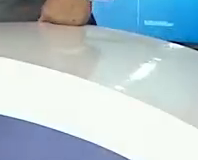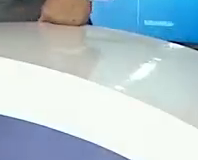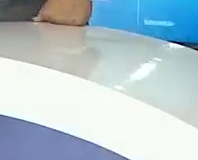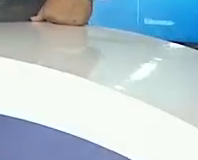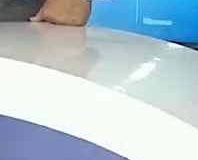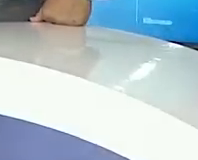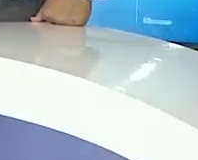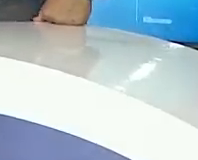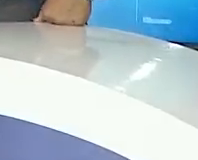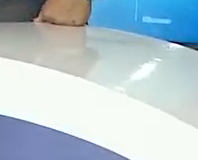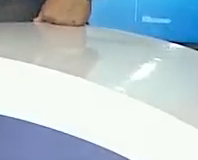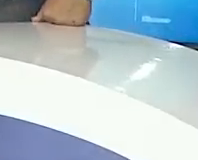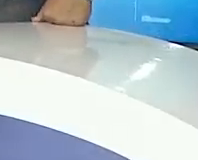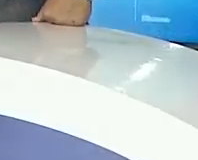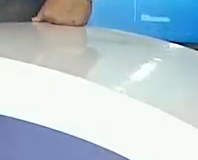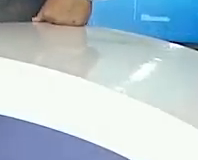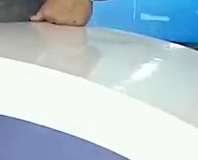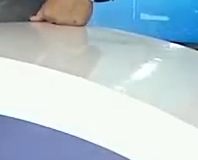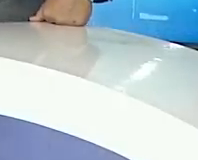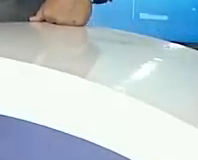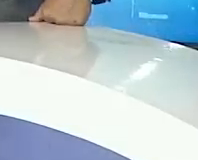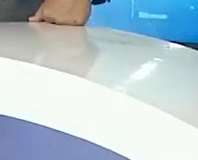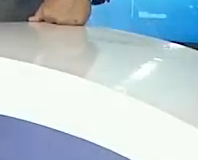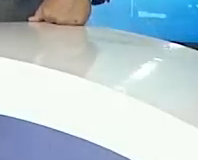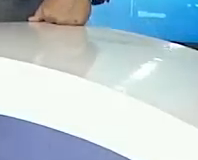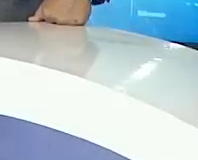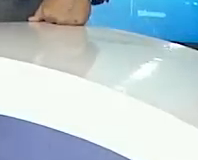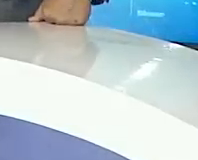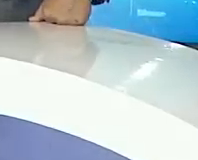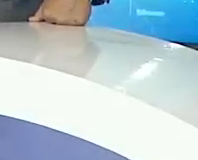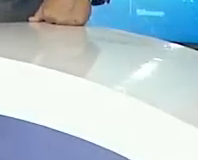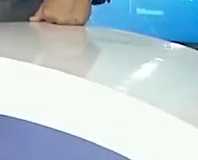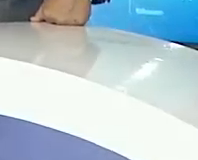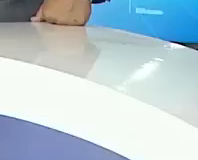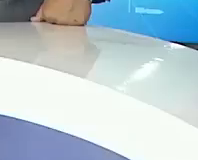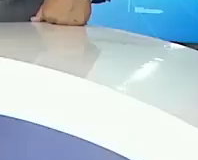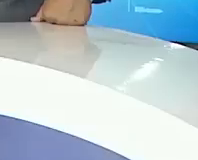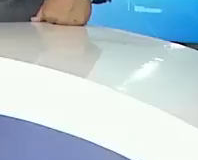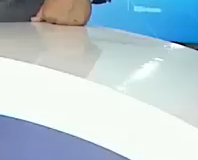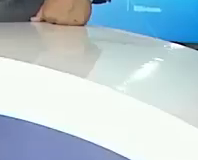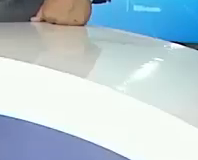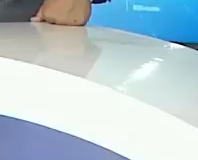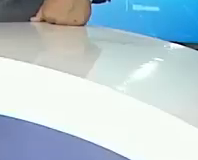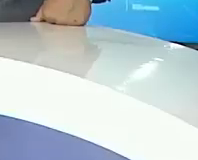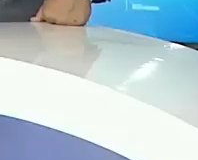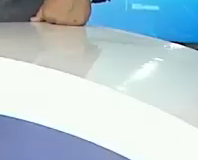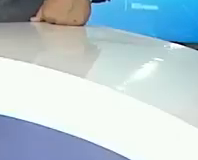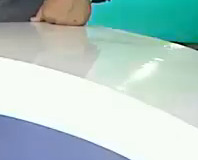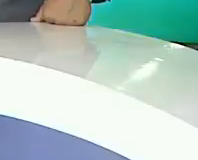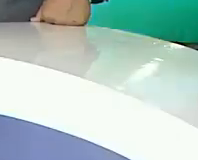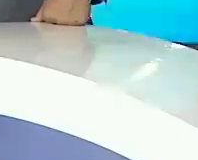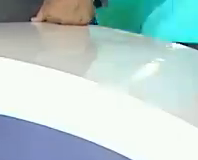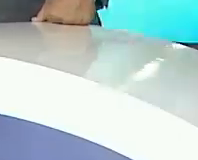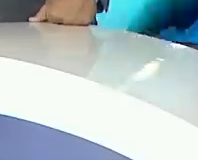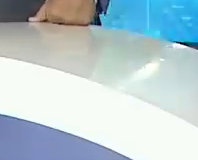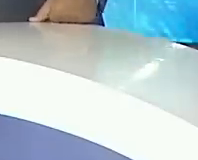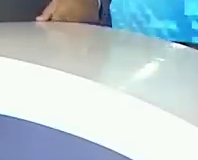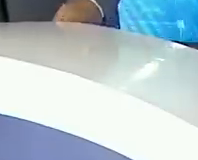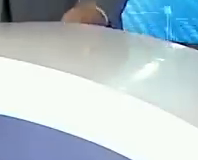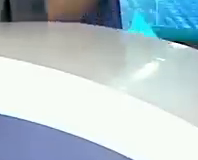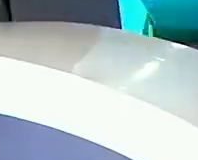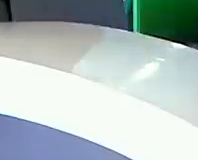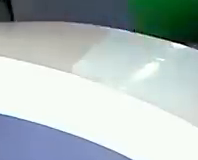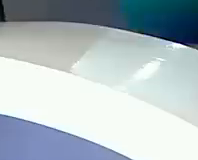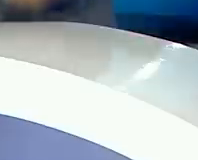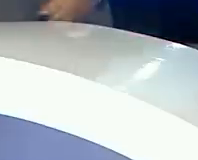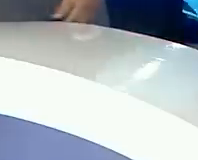años, así que años, es primavera. No, así que te mando un besote, pórtate bien y con esto que te voy a estar bien, un abrazo enorme,